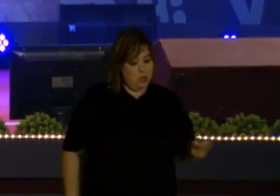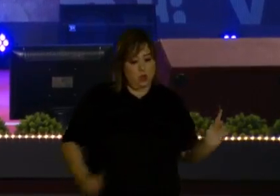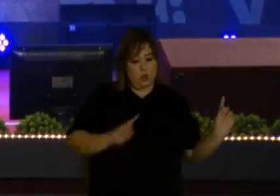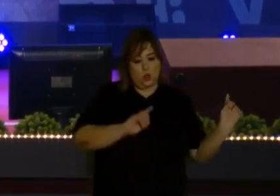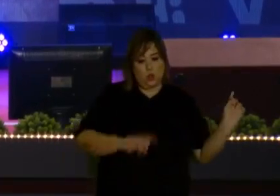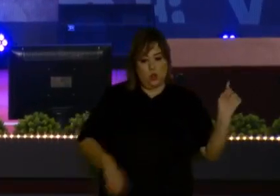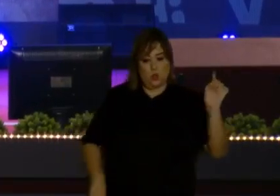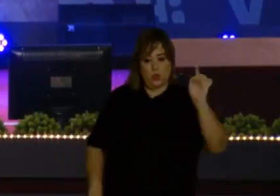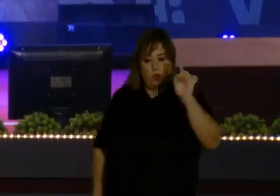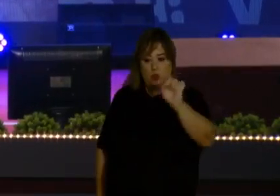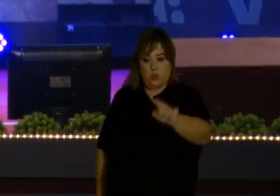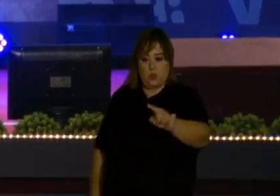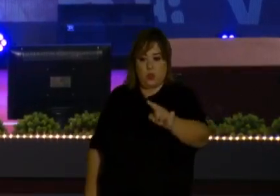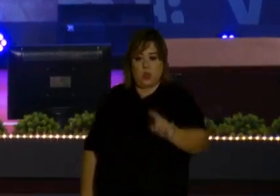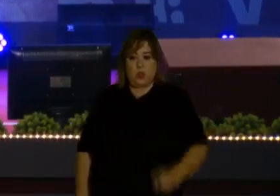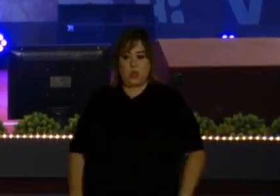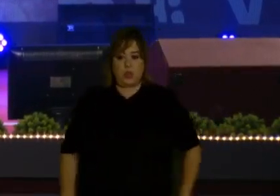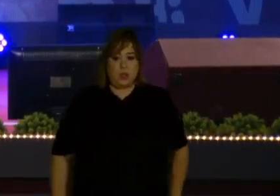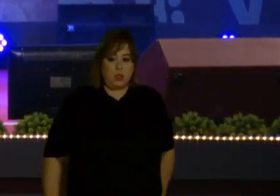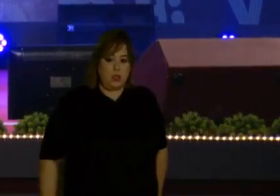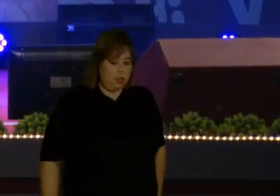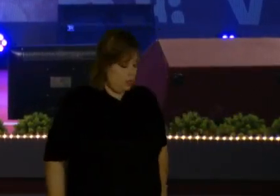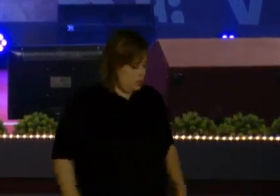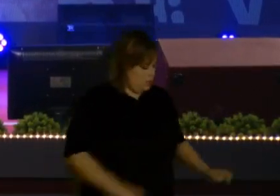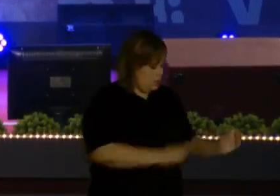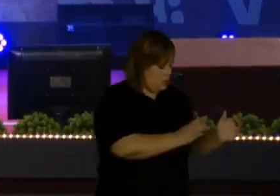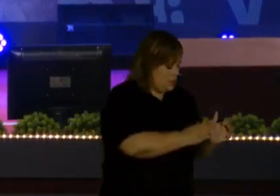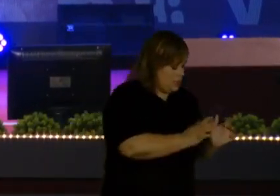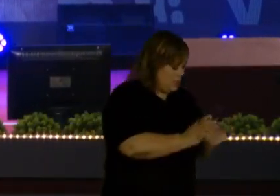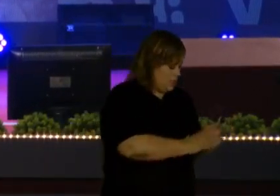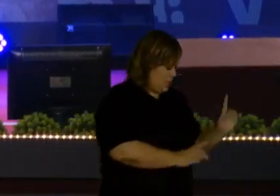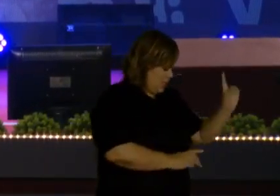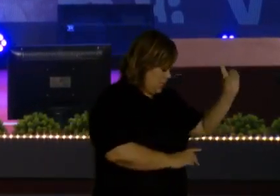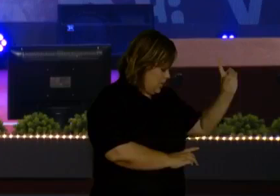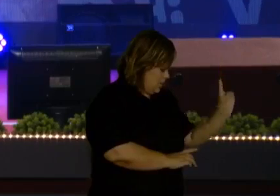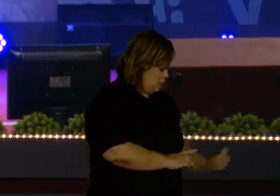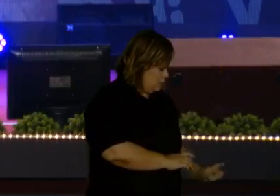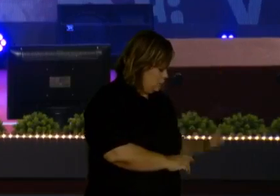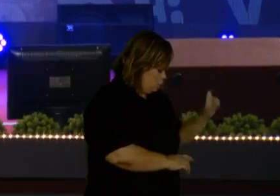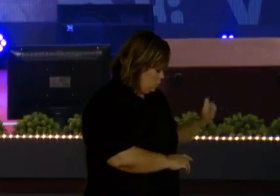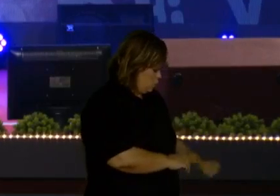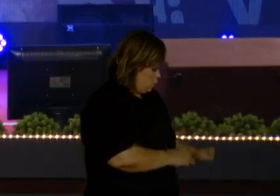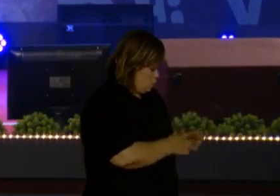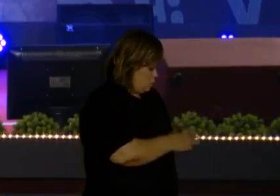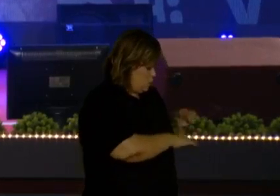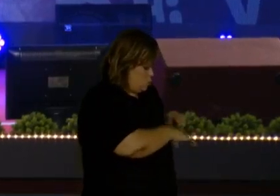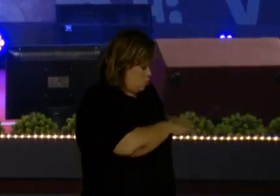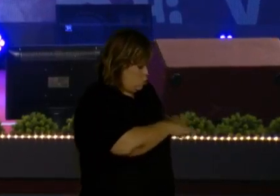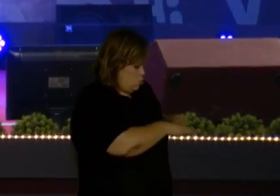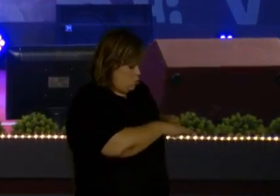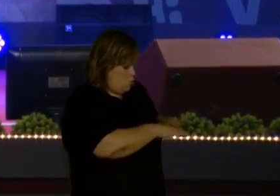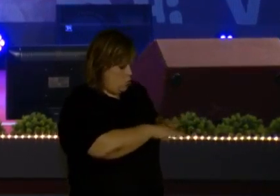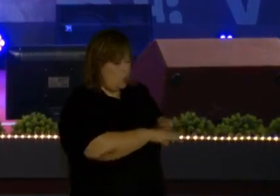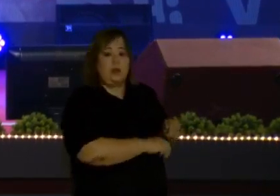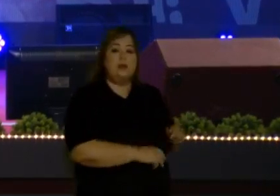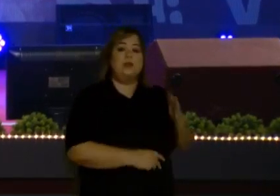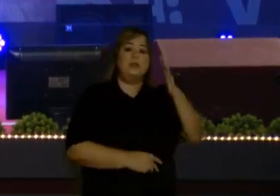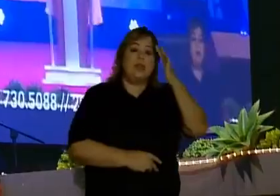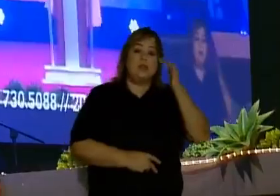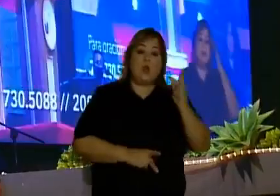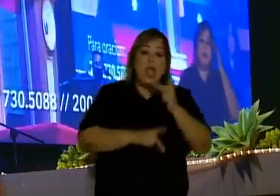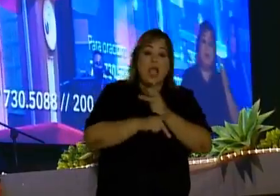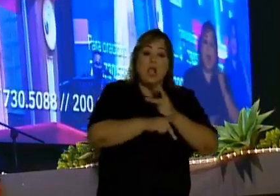que ministrarle a los que quedaban acá. ¿Usted cree que eso era una pregunta que no contaminaba a los que estaban allí? Por eso es que tenemos que cuidarnos. Lo que